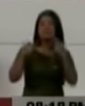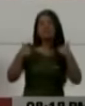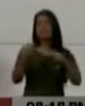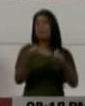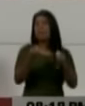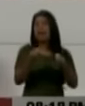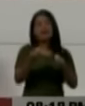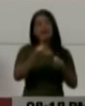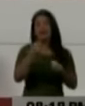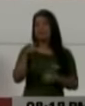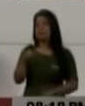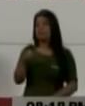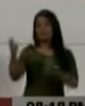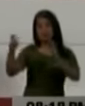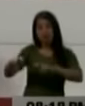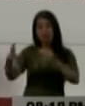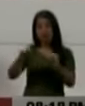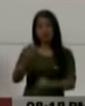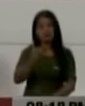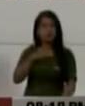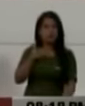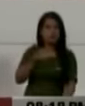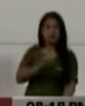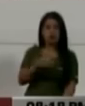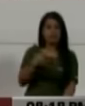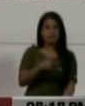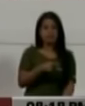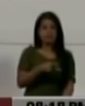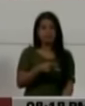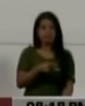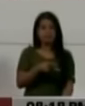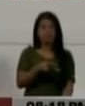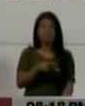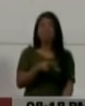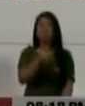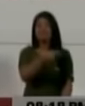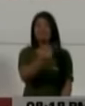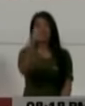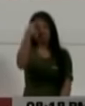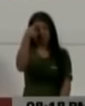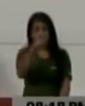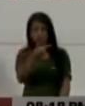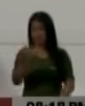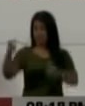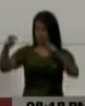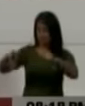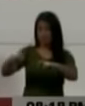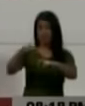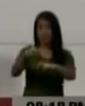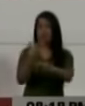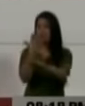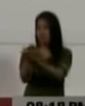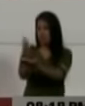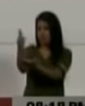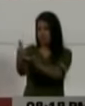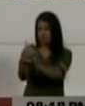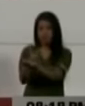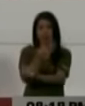Porque ellos saben que en esa mesa de diálogo no tienen ni un solo